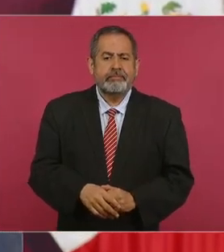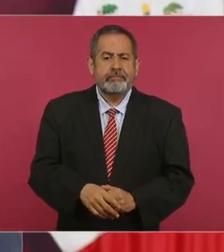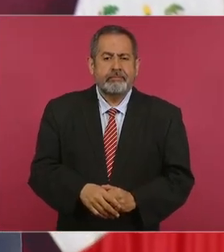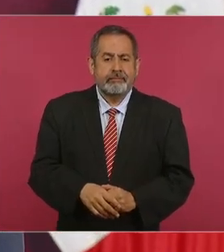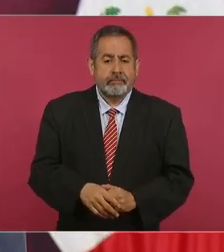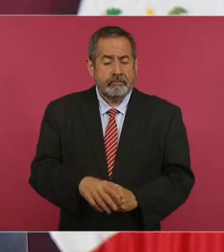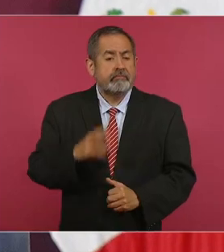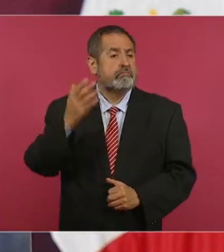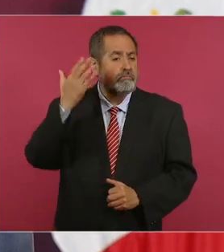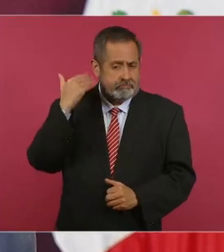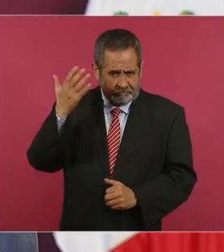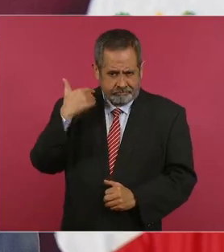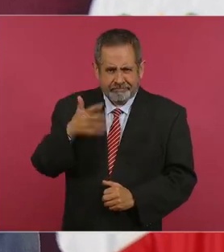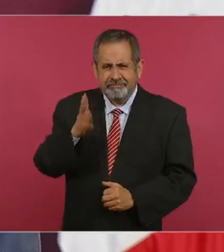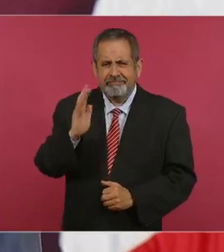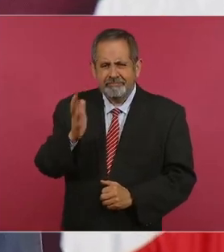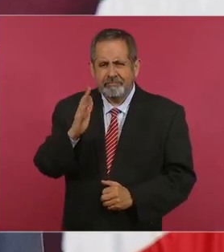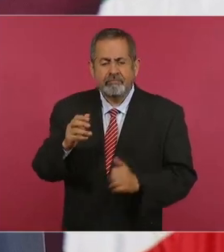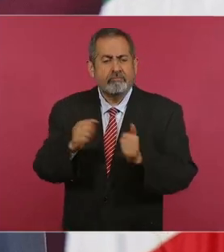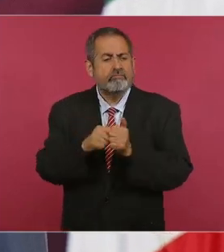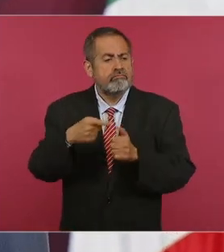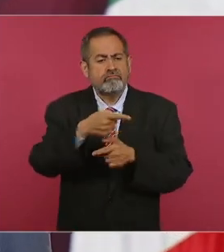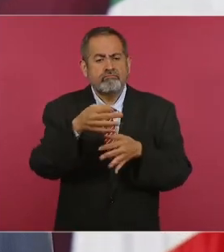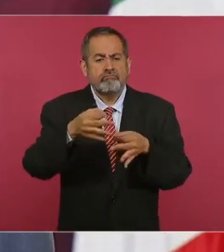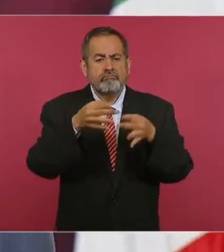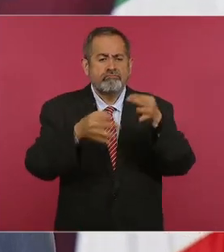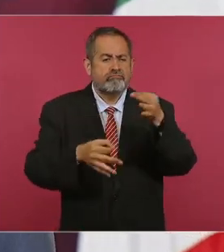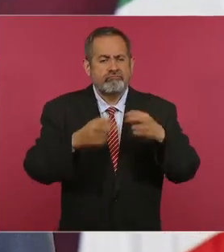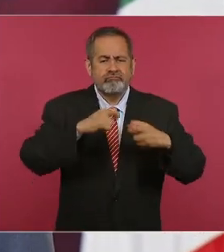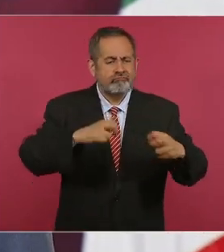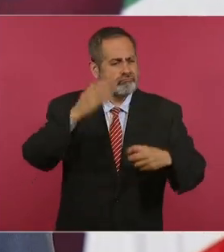Ya lo hice con el ministro